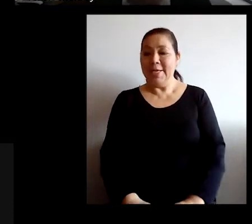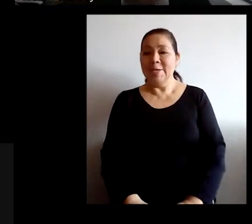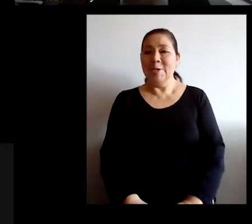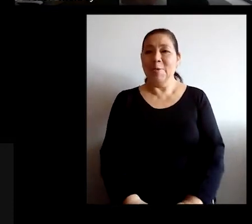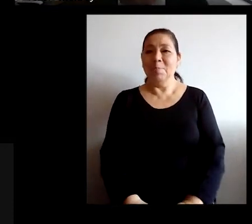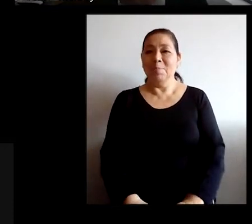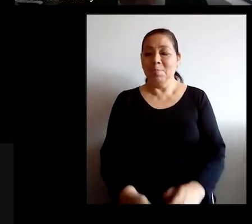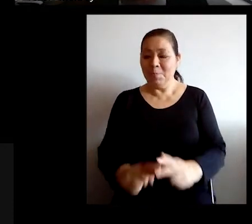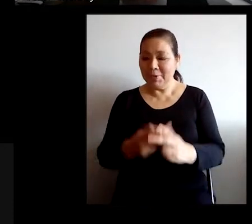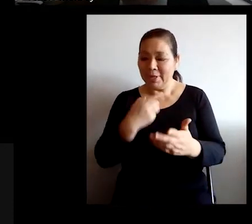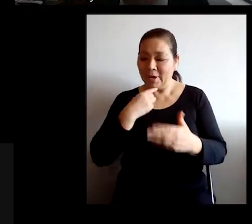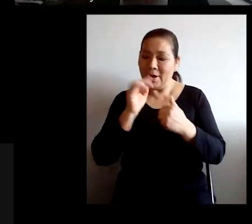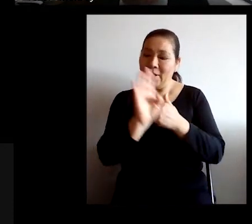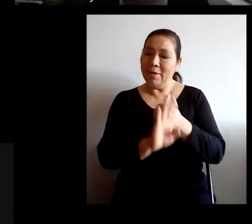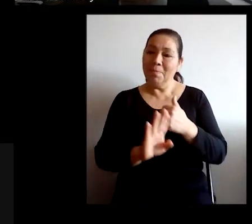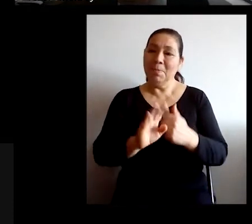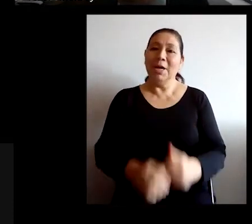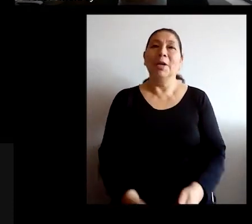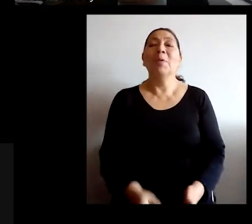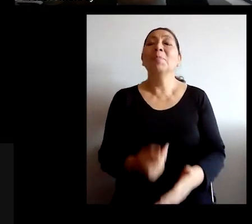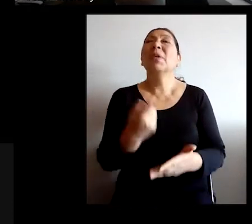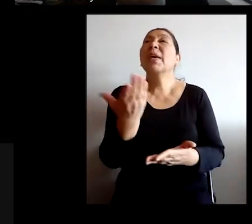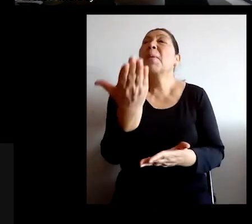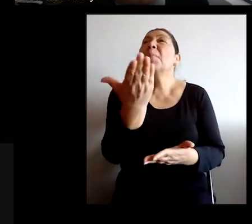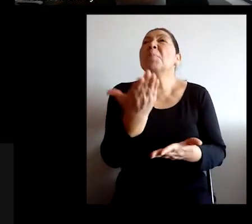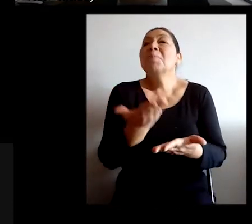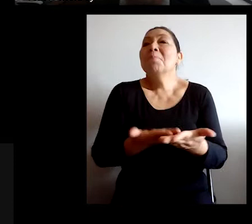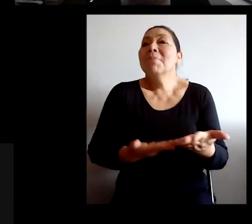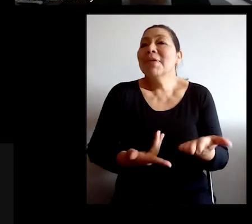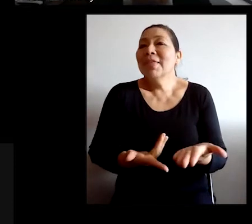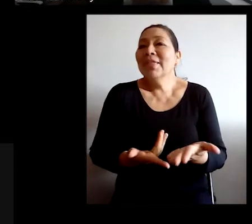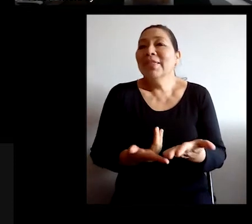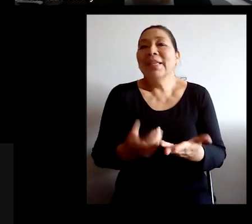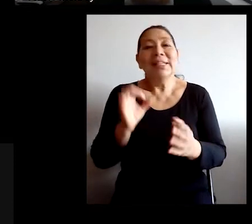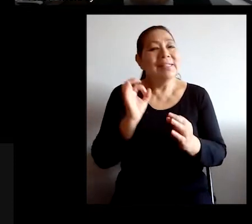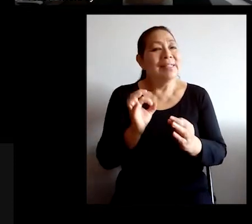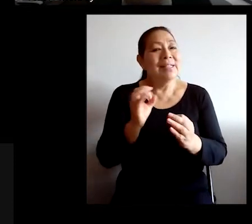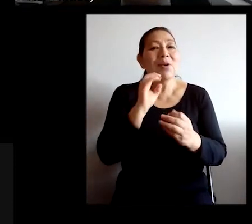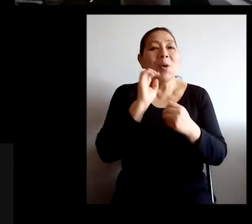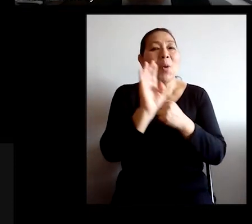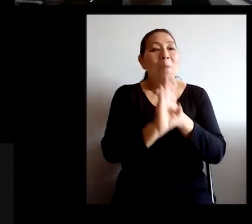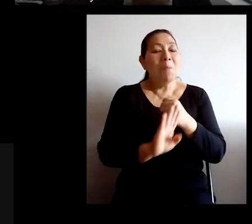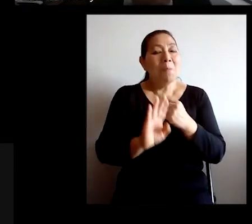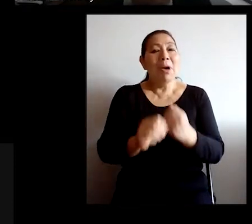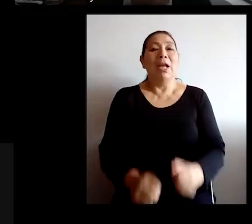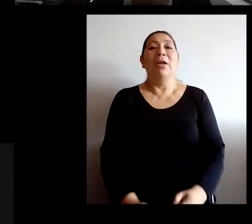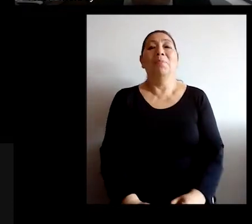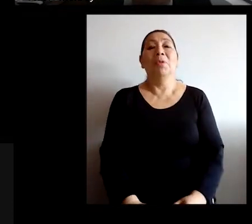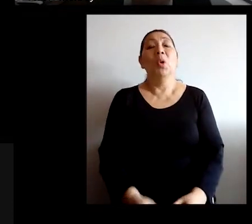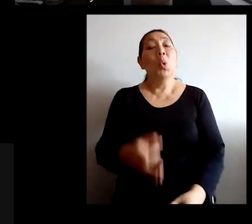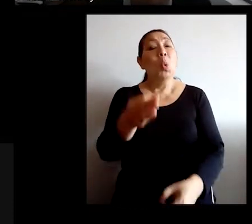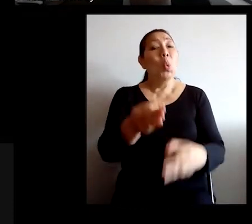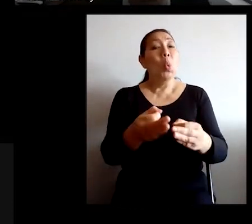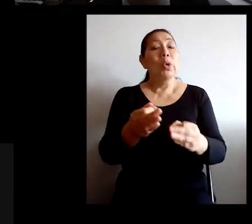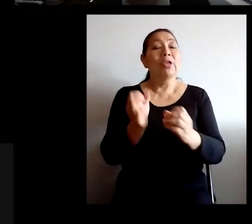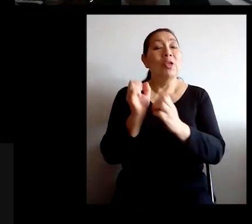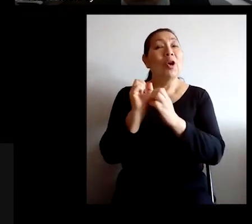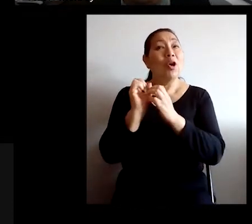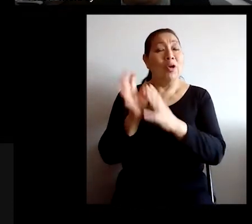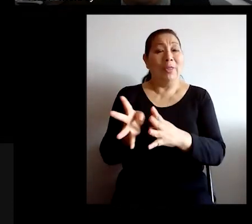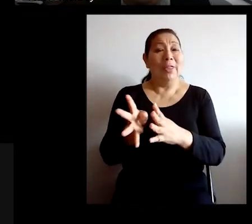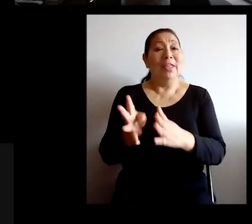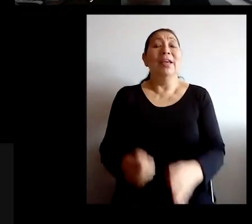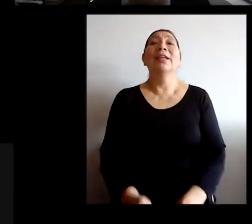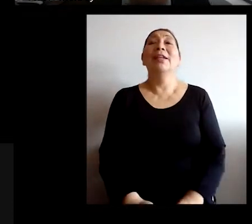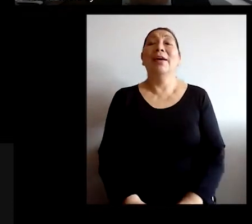patrocinada empezara este amparo. ¿Qué pide? Lo que suele pedirse en un amparo regularmente es una sentencia condenatoria